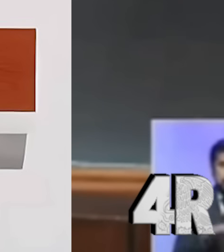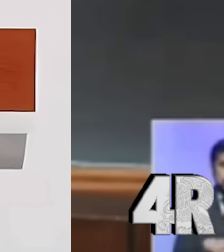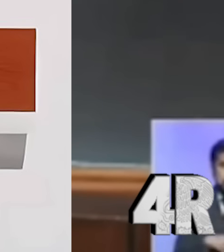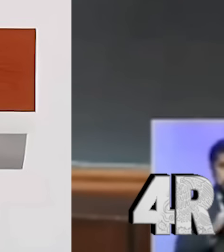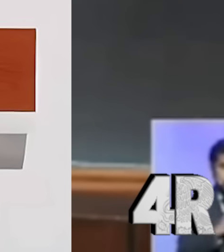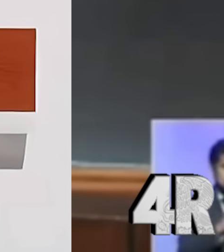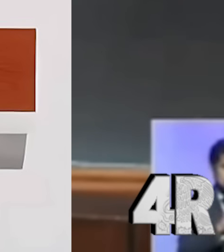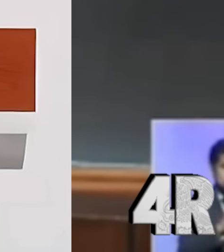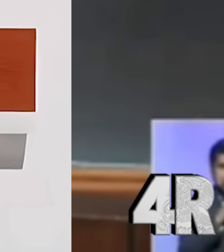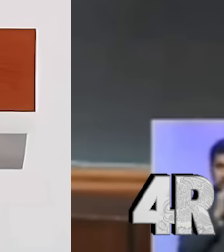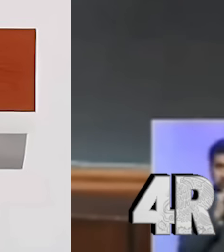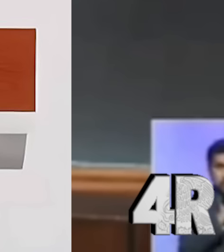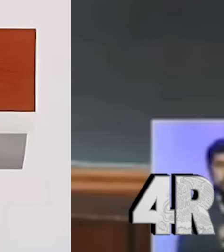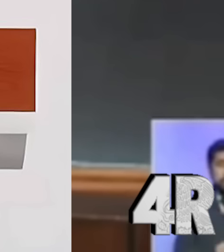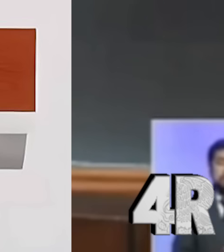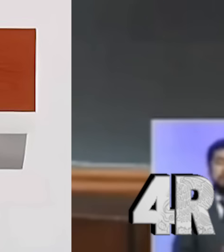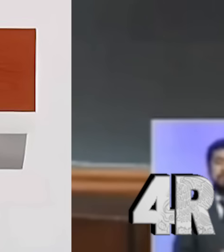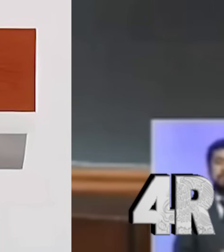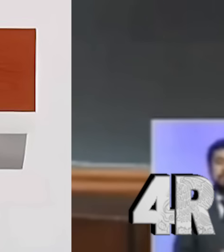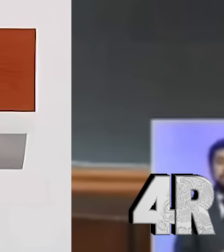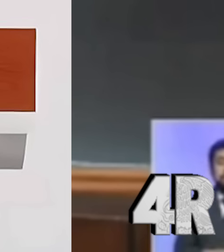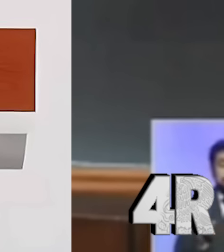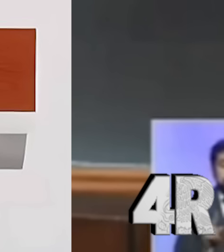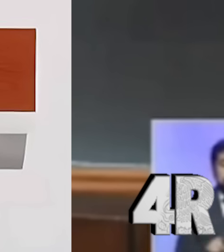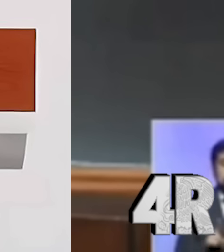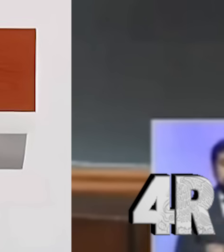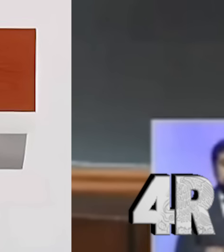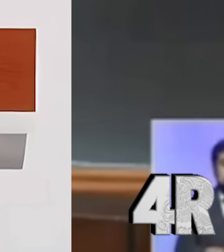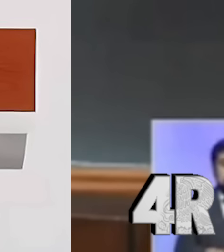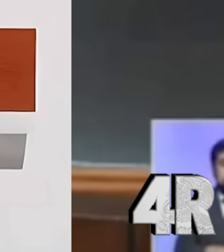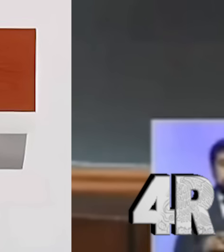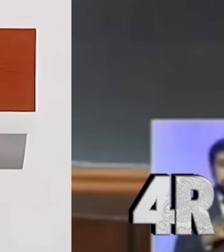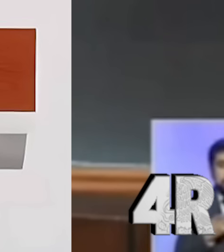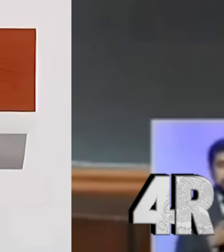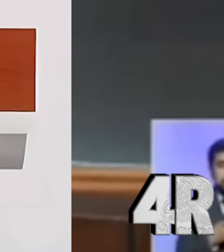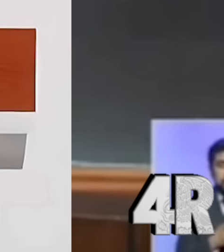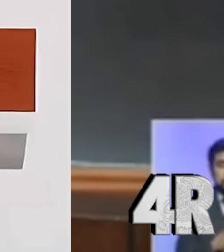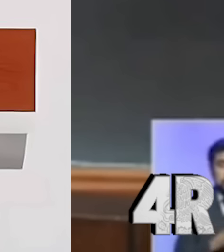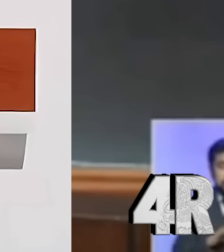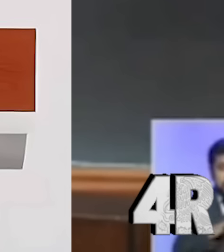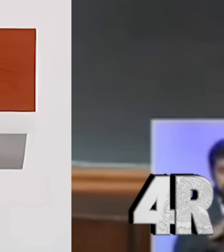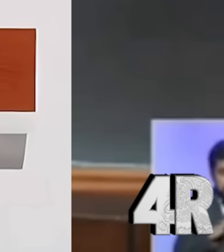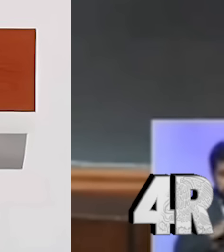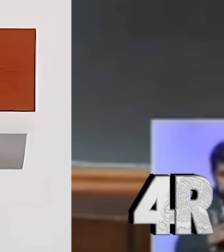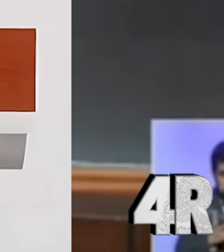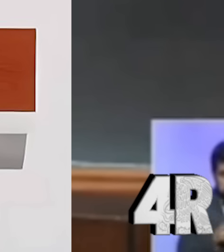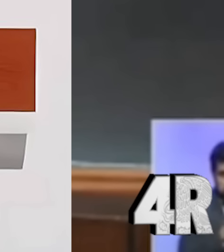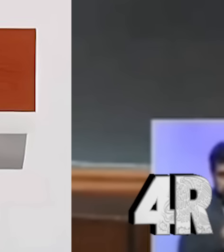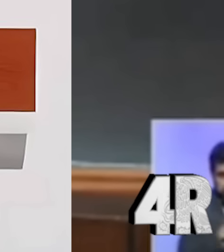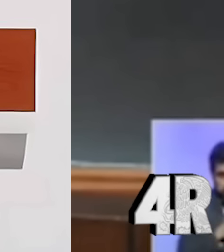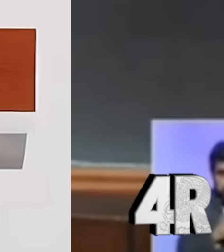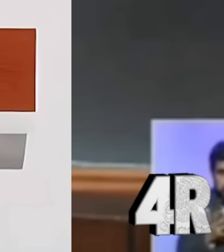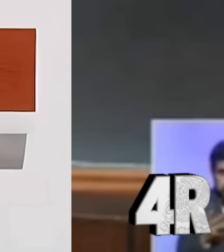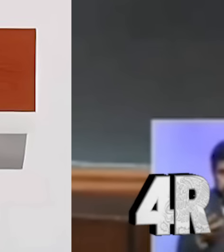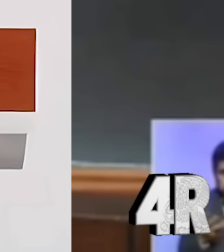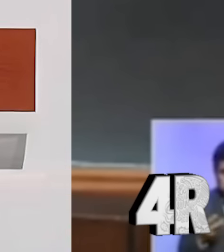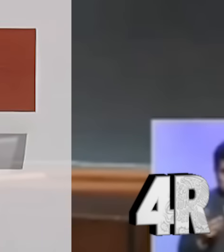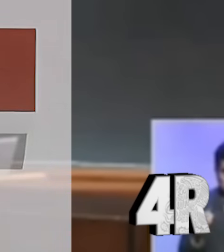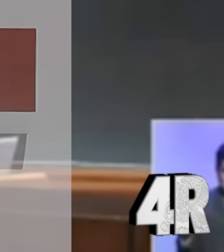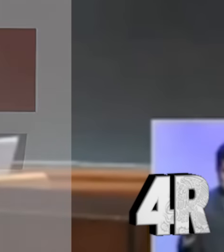Juárez la cual solo trata errático de amedrentar porque sabe muy bien que no tiene ningún poder sobre la